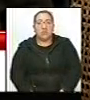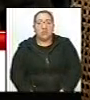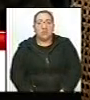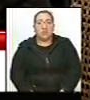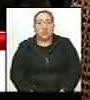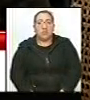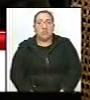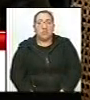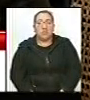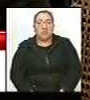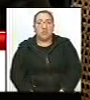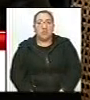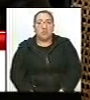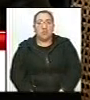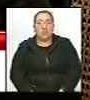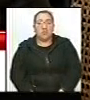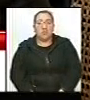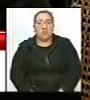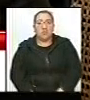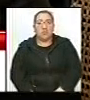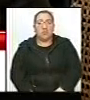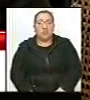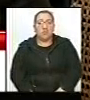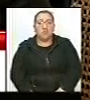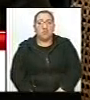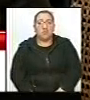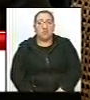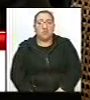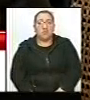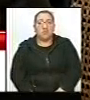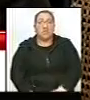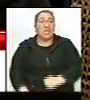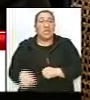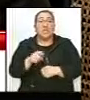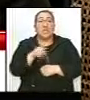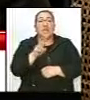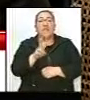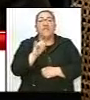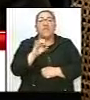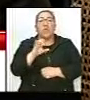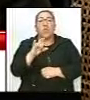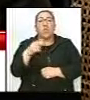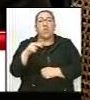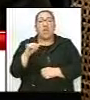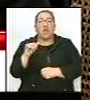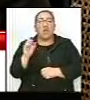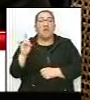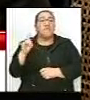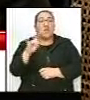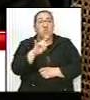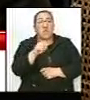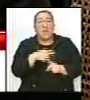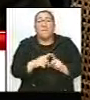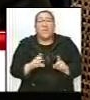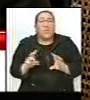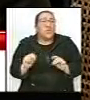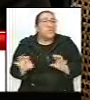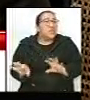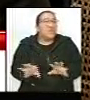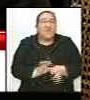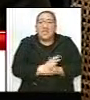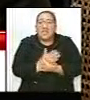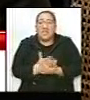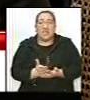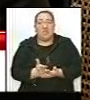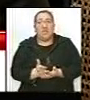emblemática que se producen las vicuñas, pero allí, presidente, no se está haciendo ningún